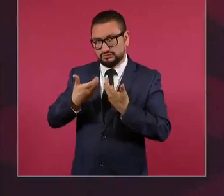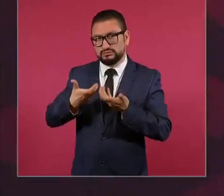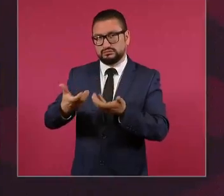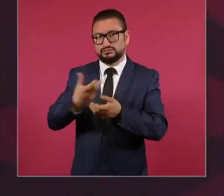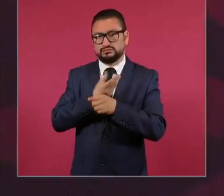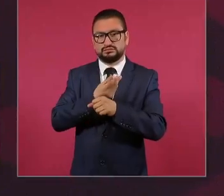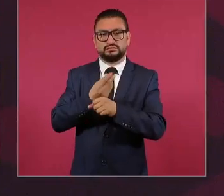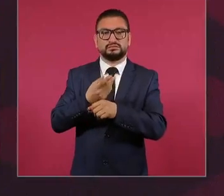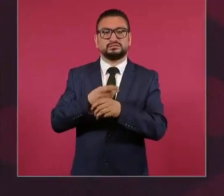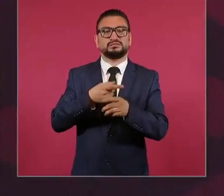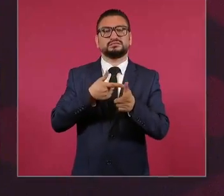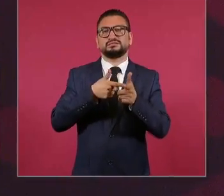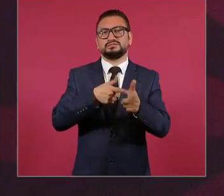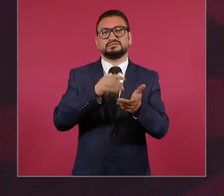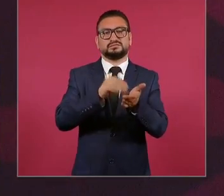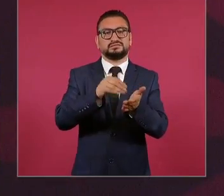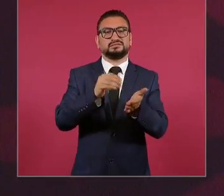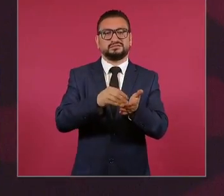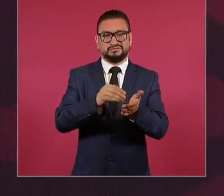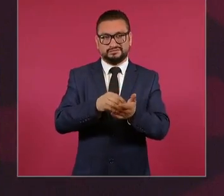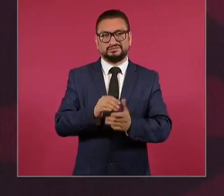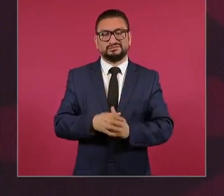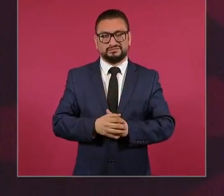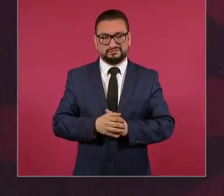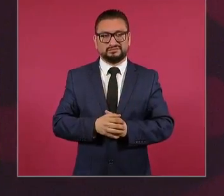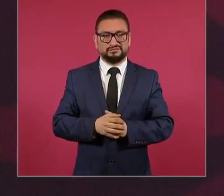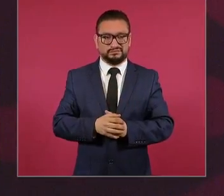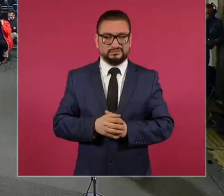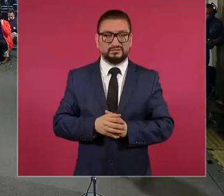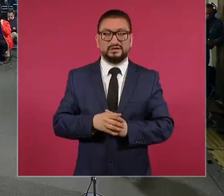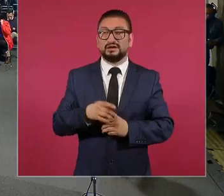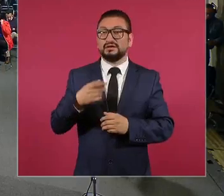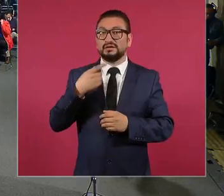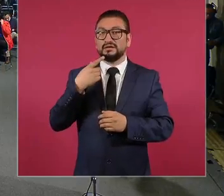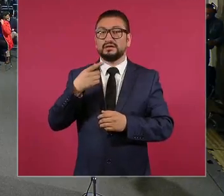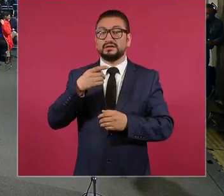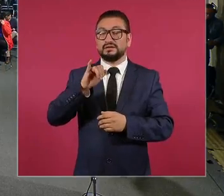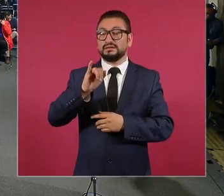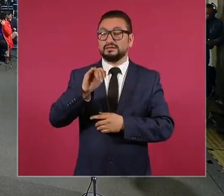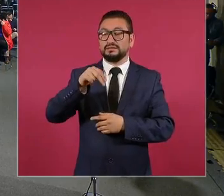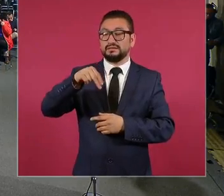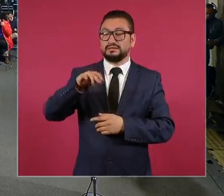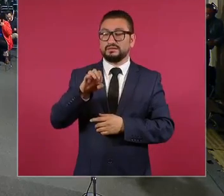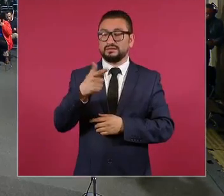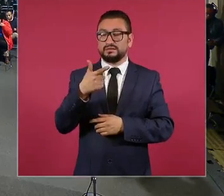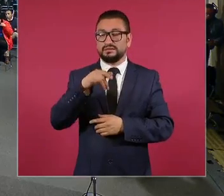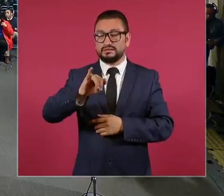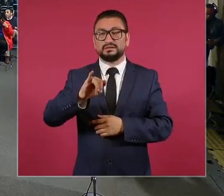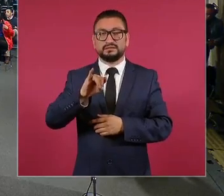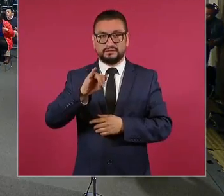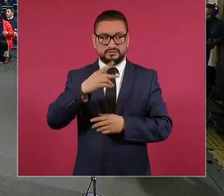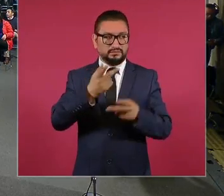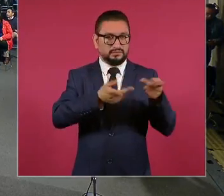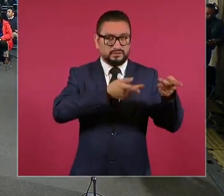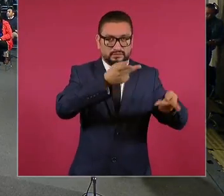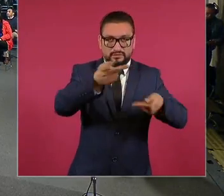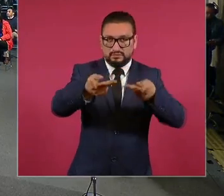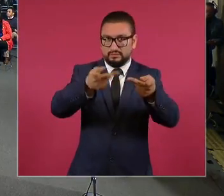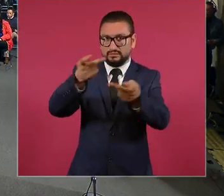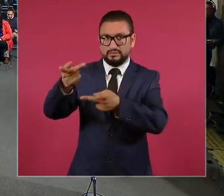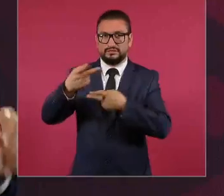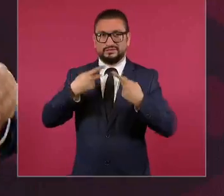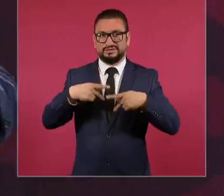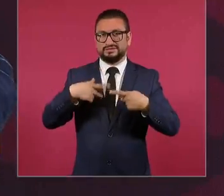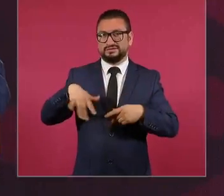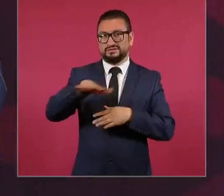todavía sigue saliendo en las encuestas que hace el Inegi cuando le preguntan a la gente de las